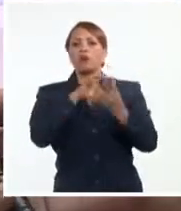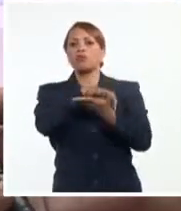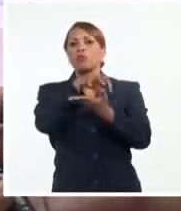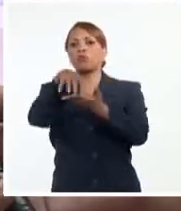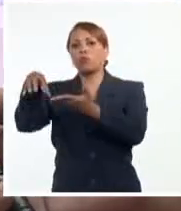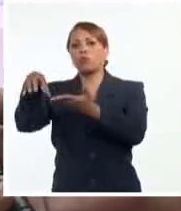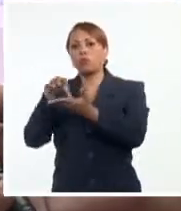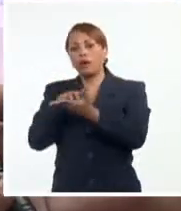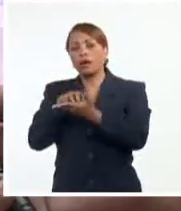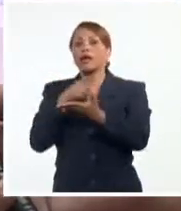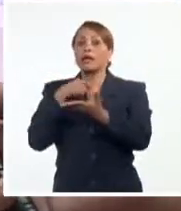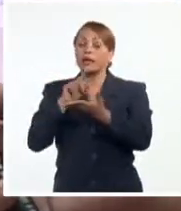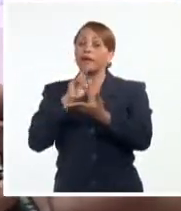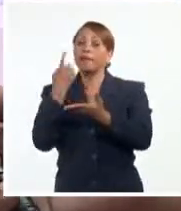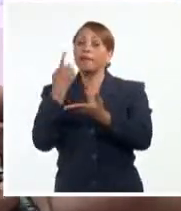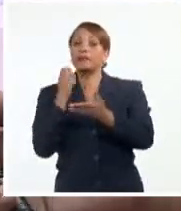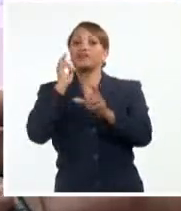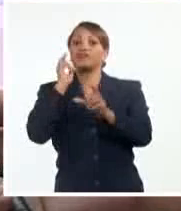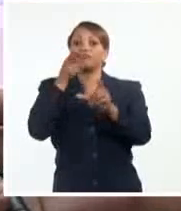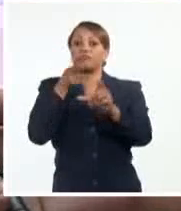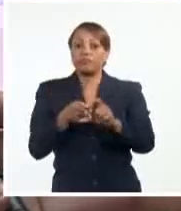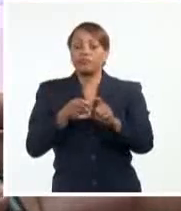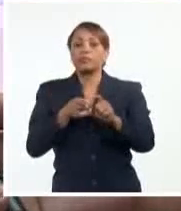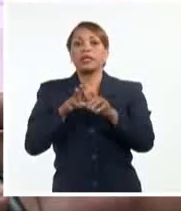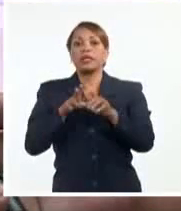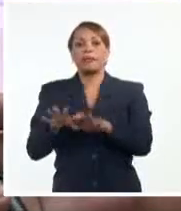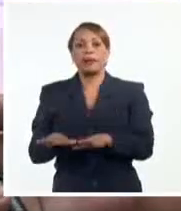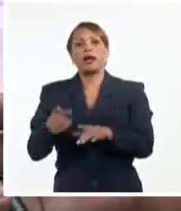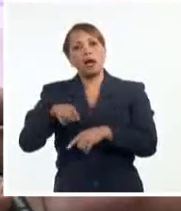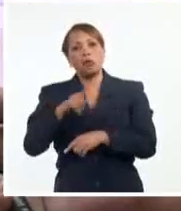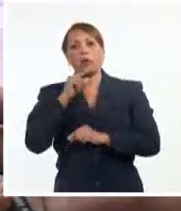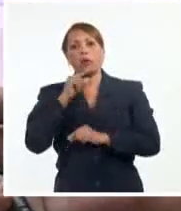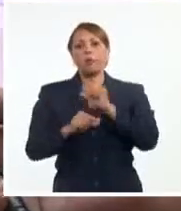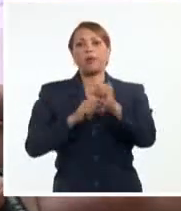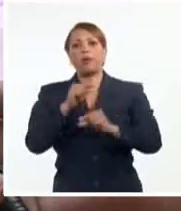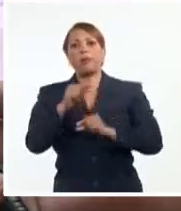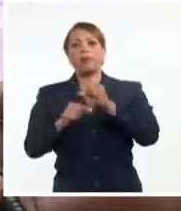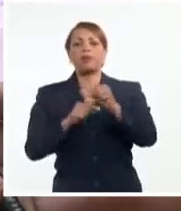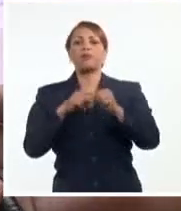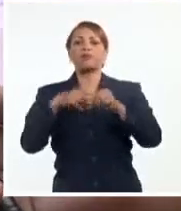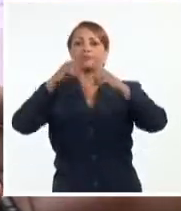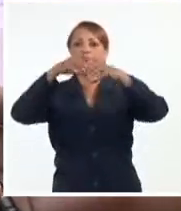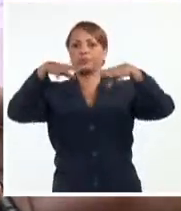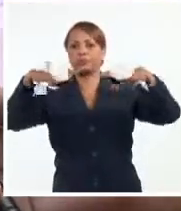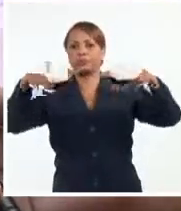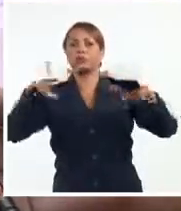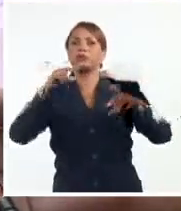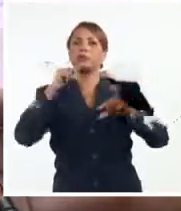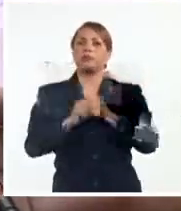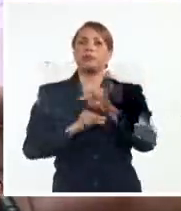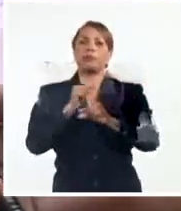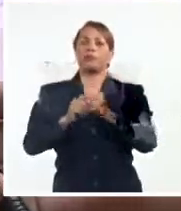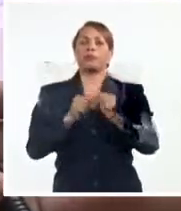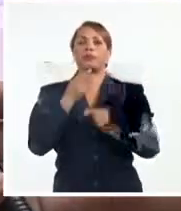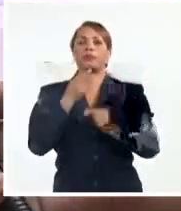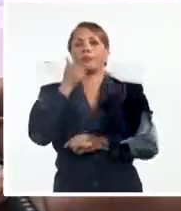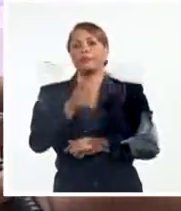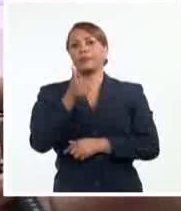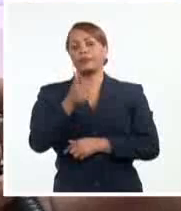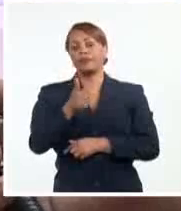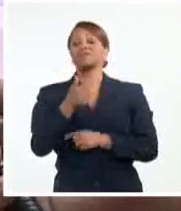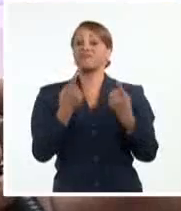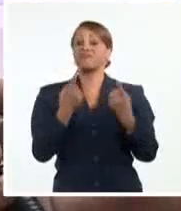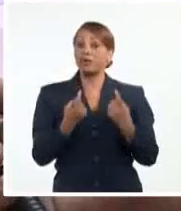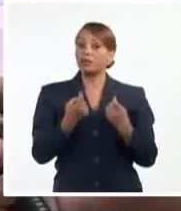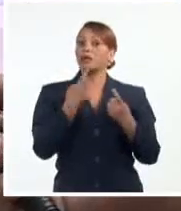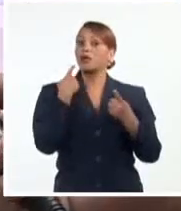que están fuera por combustible, que en el tiempo, o sea, en el transcurso del día puede ir mejorando, pero todavía tenemos un grupo